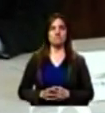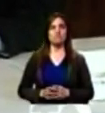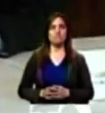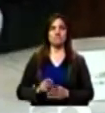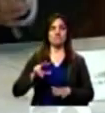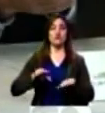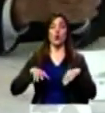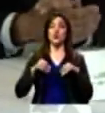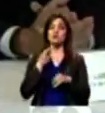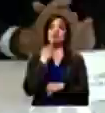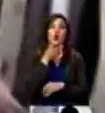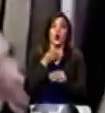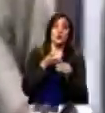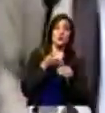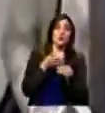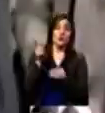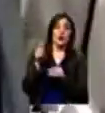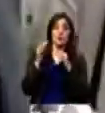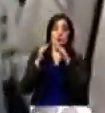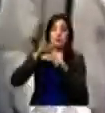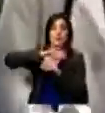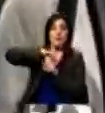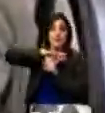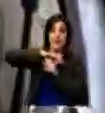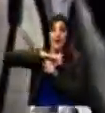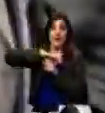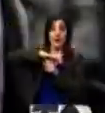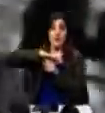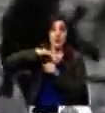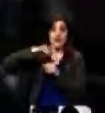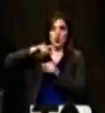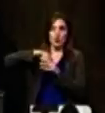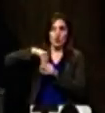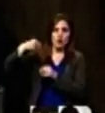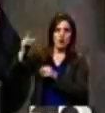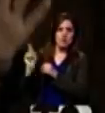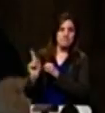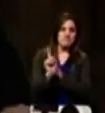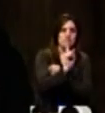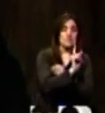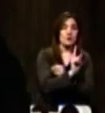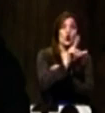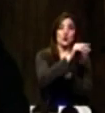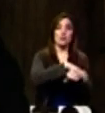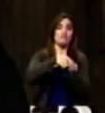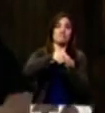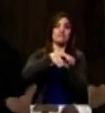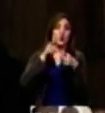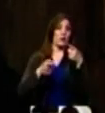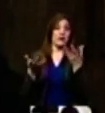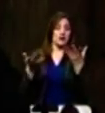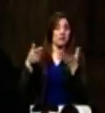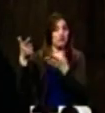canciller no responde si el propósito era sacarlo de la embajada con inmunidad diplomática. Ninguna opción de salida